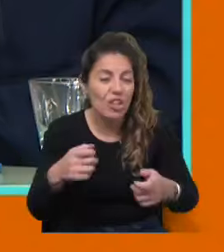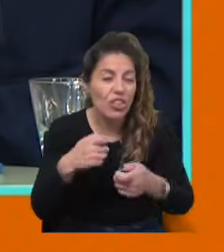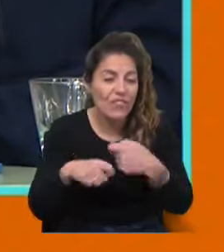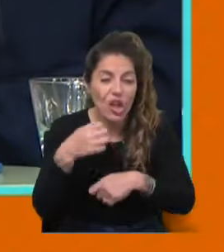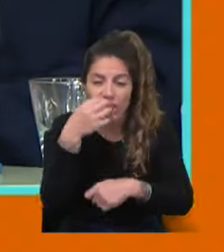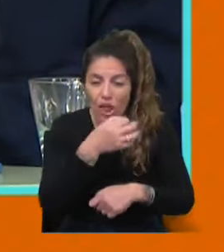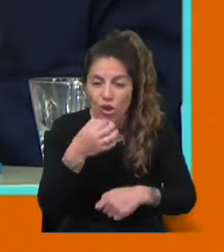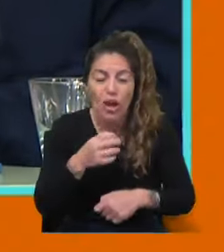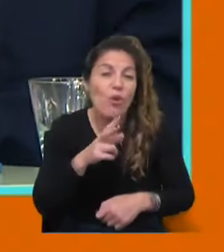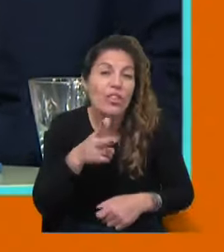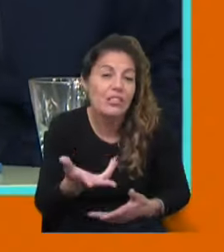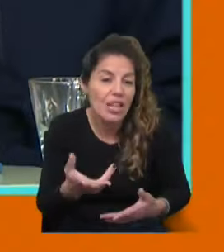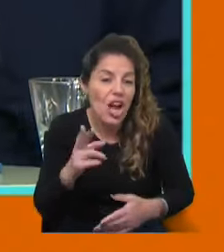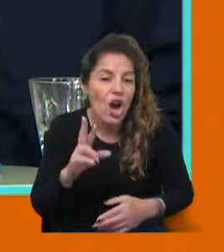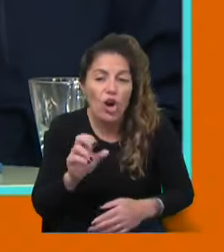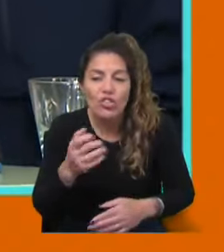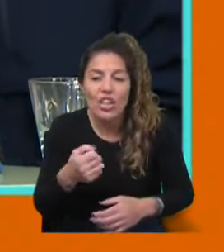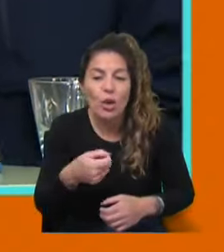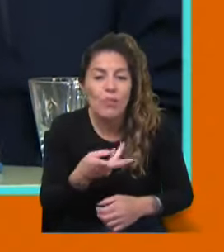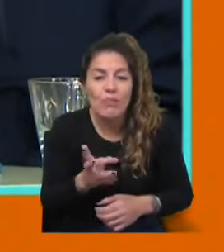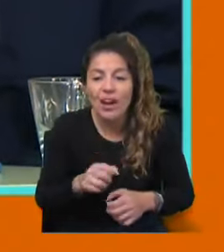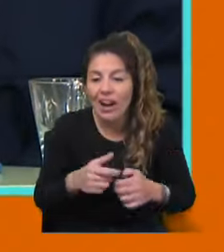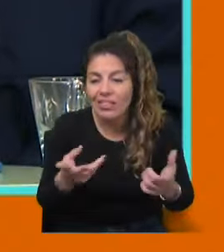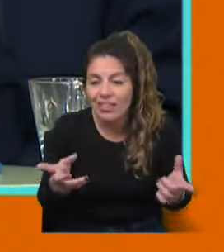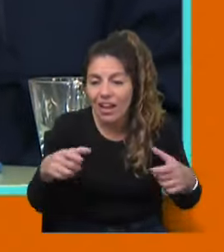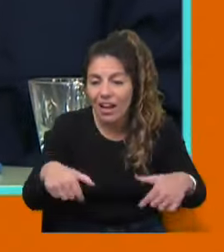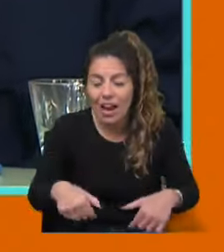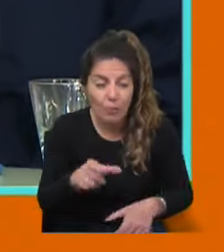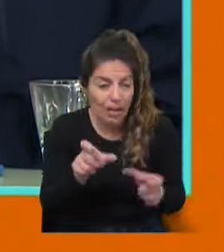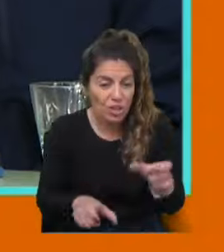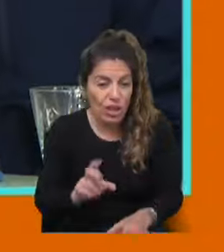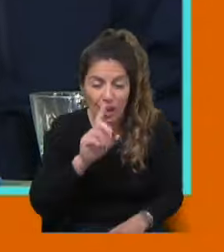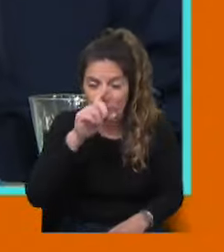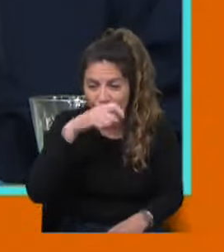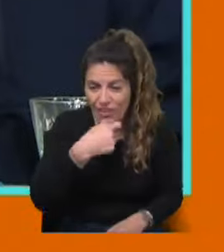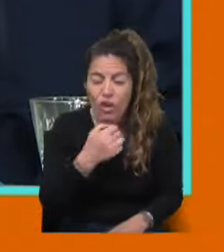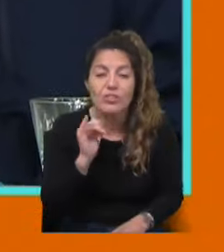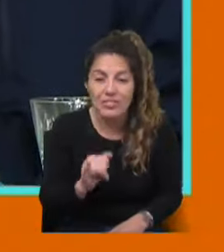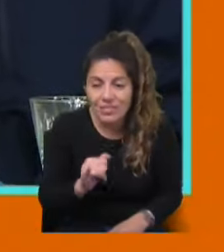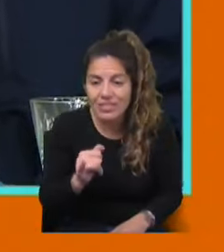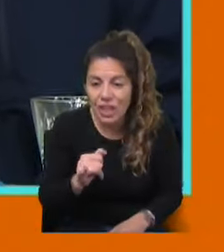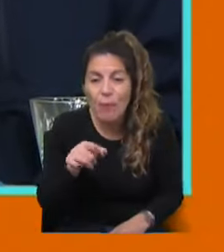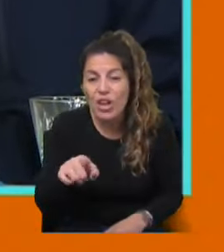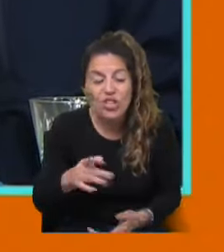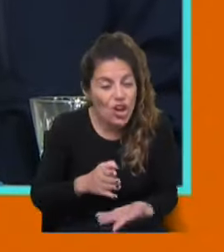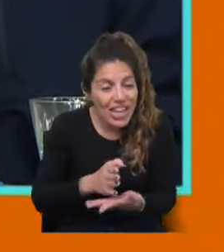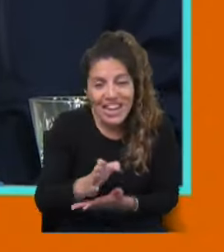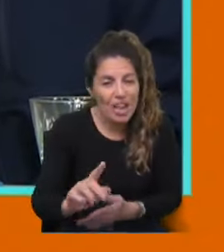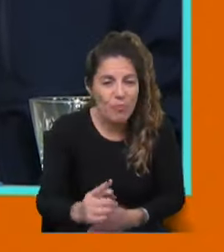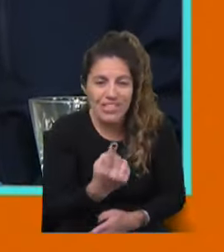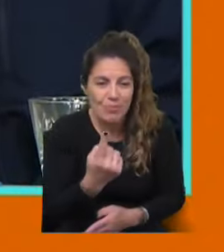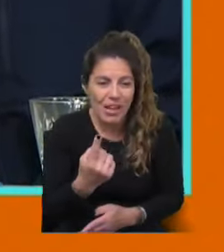narcotráfico. Y vos decís, pero Rosario tiene los mismos volúmenes, digamos, de población que Montevideo. Claro, pero lo que pasa es que estaba en el eje